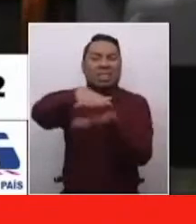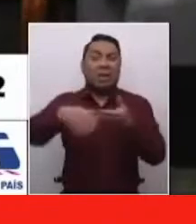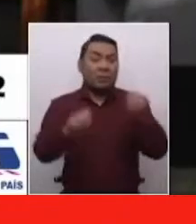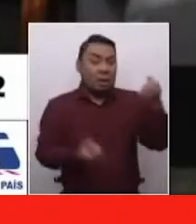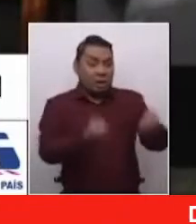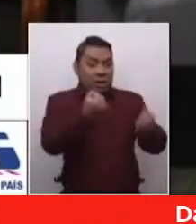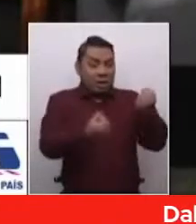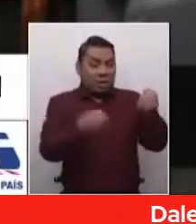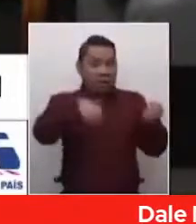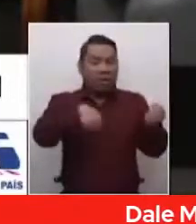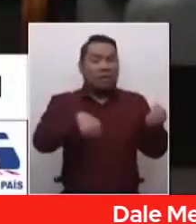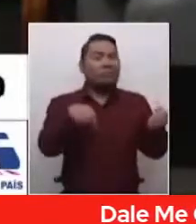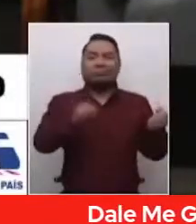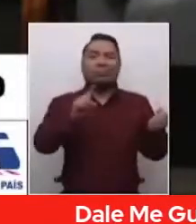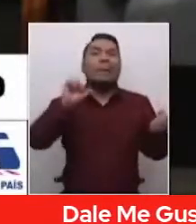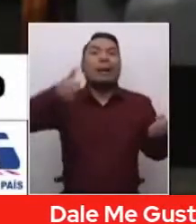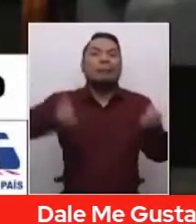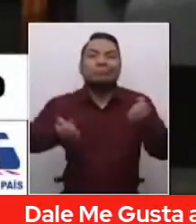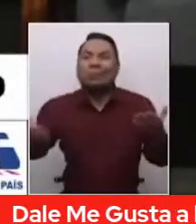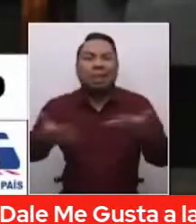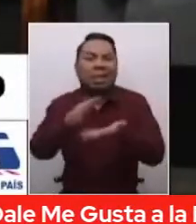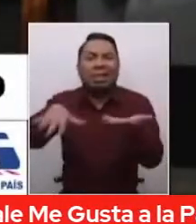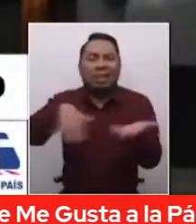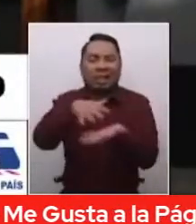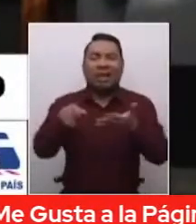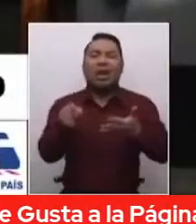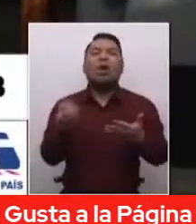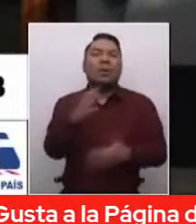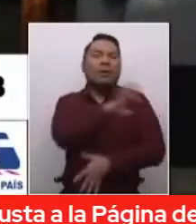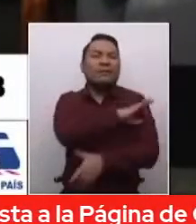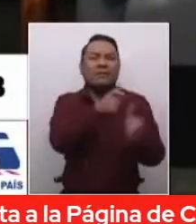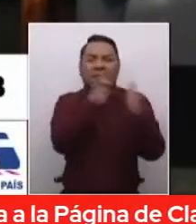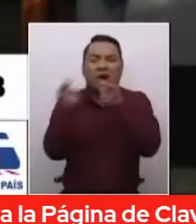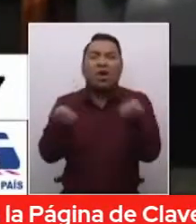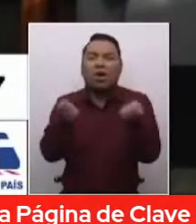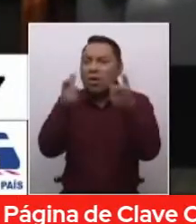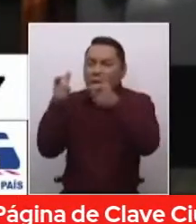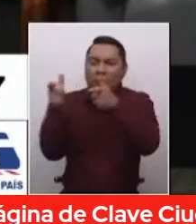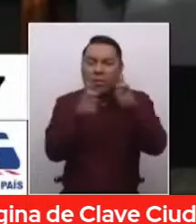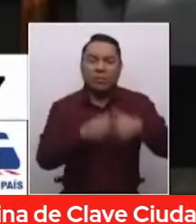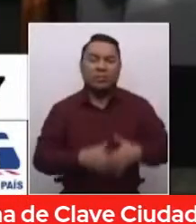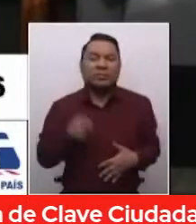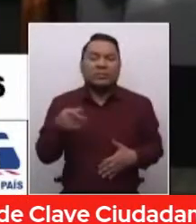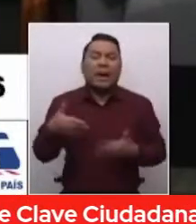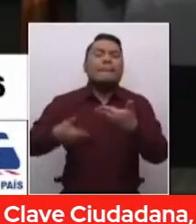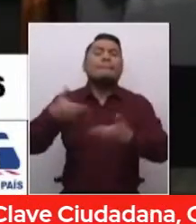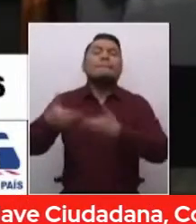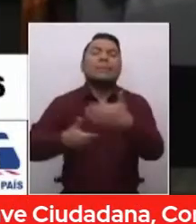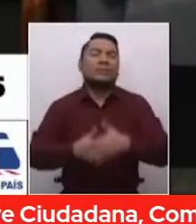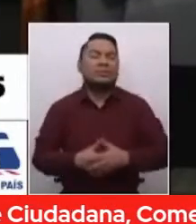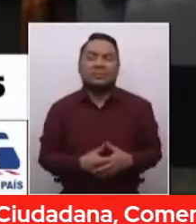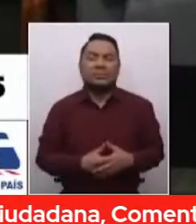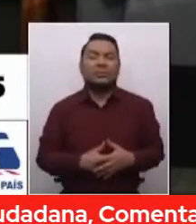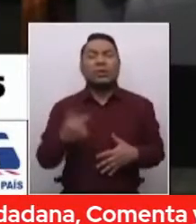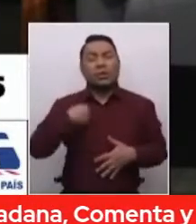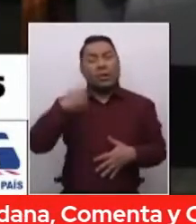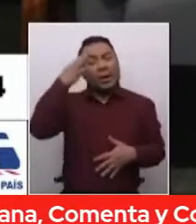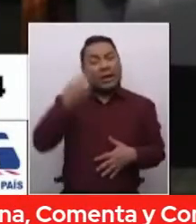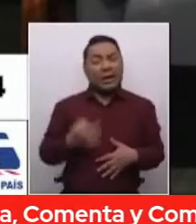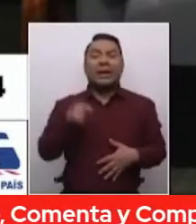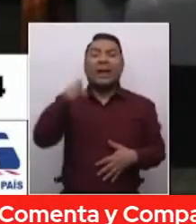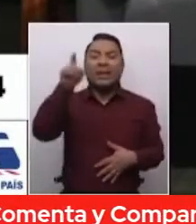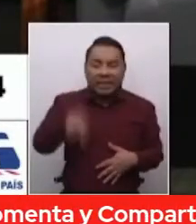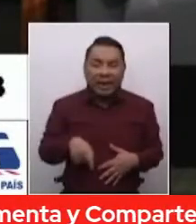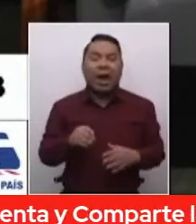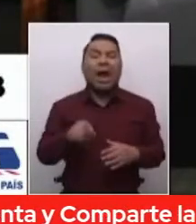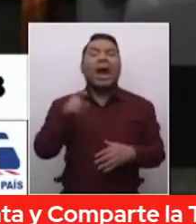todos podrían organizarse. ¿Cómo vamos a fiscalizar y a controlar ese procedimiento? Más bien yo lo que considero es de